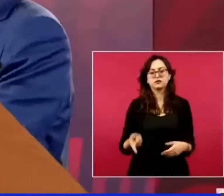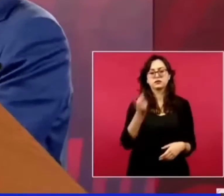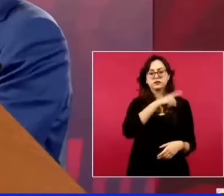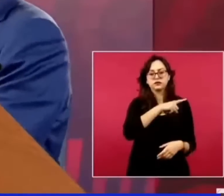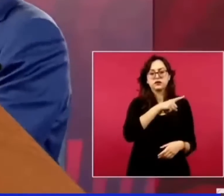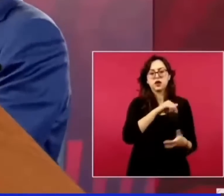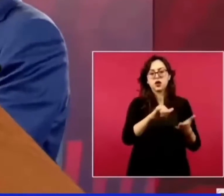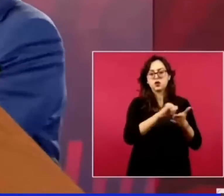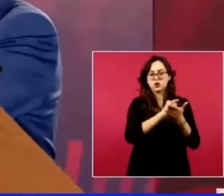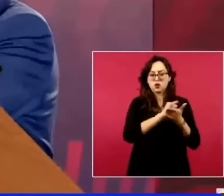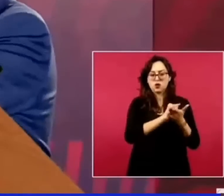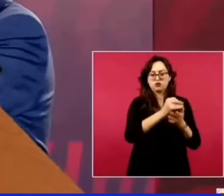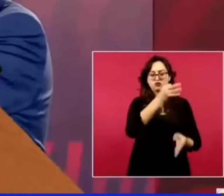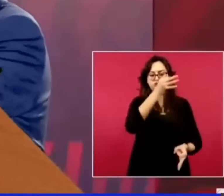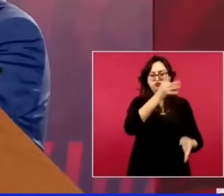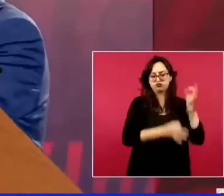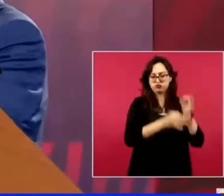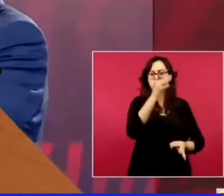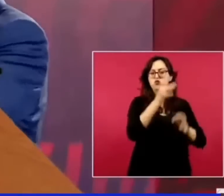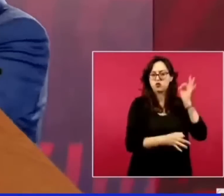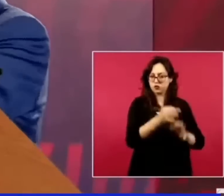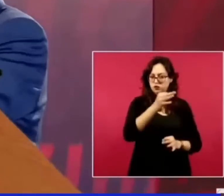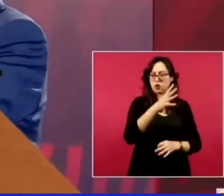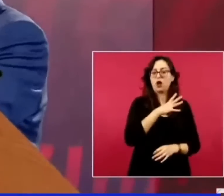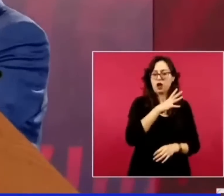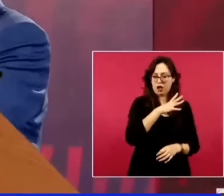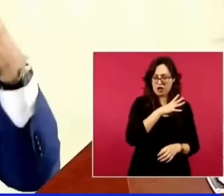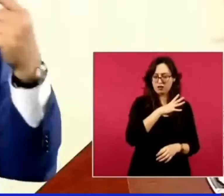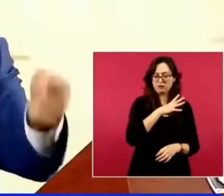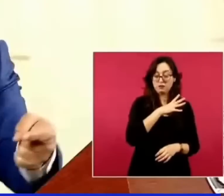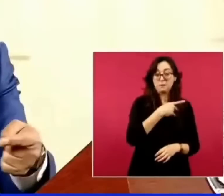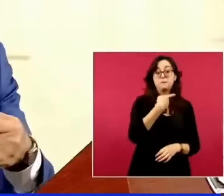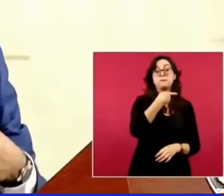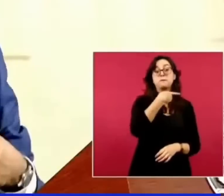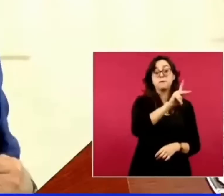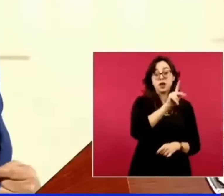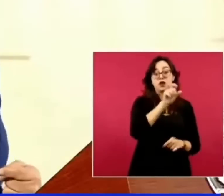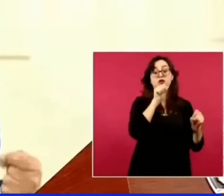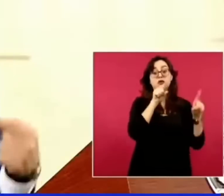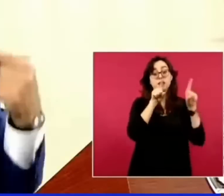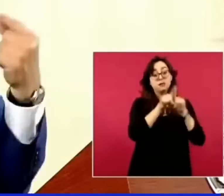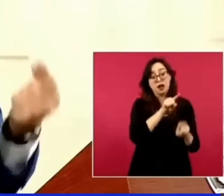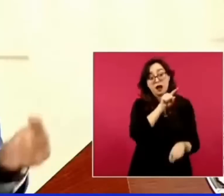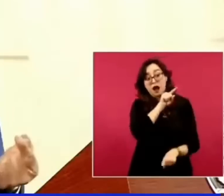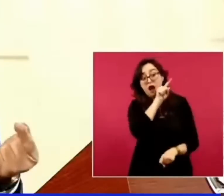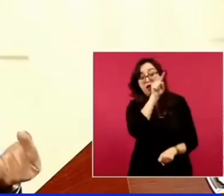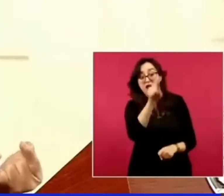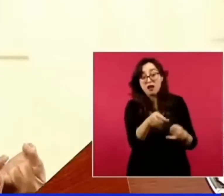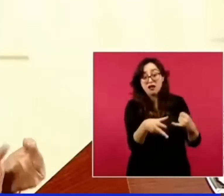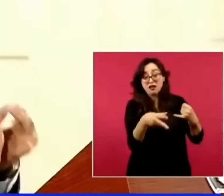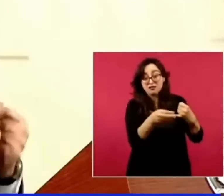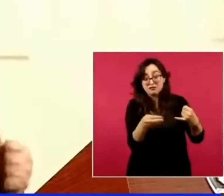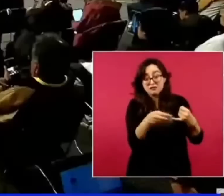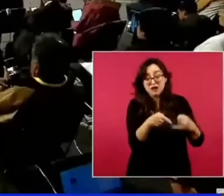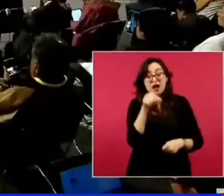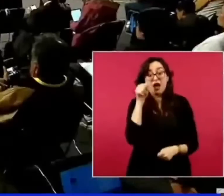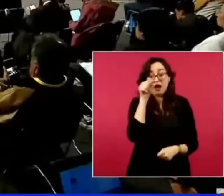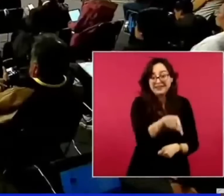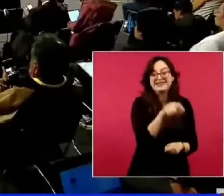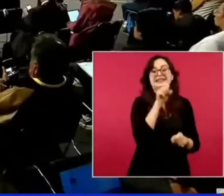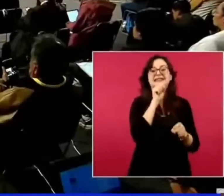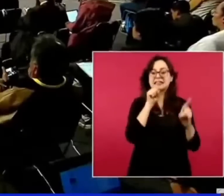York, hay una denuncia, que es lo que quería aclarar. Pero lo acabamos de decir aquí.